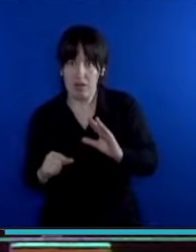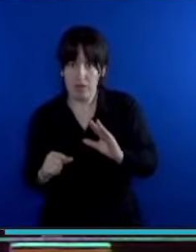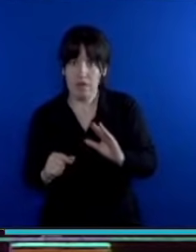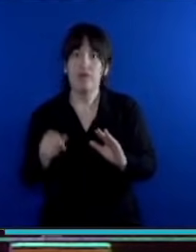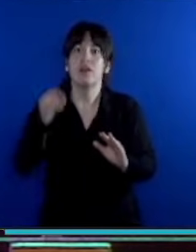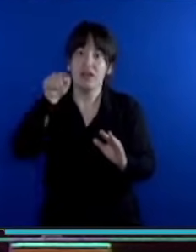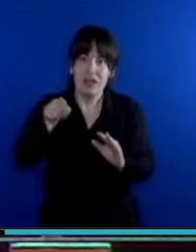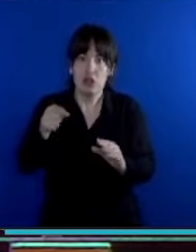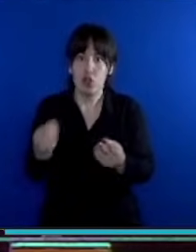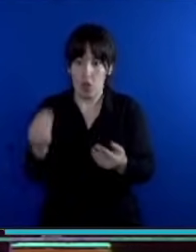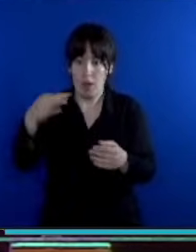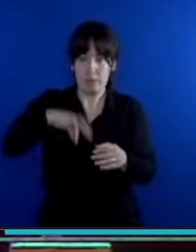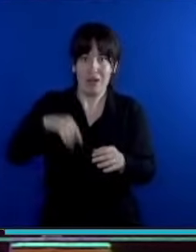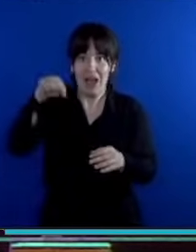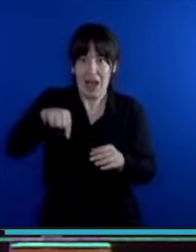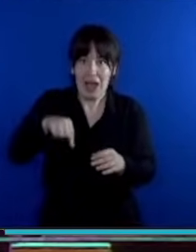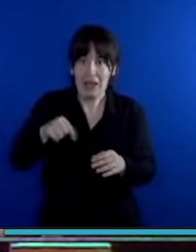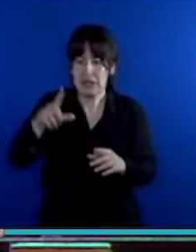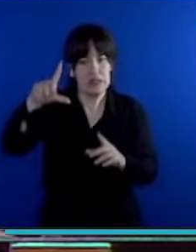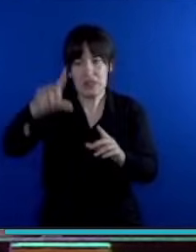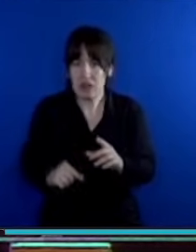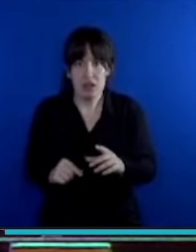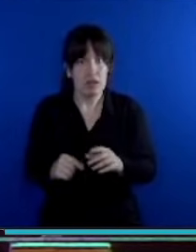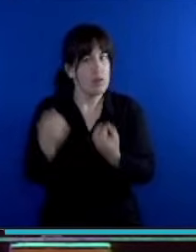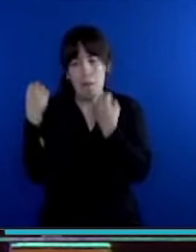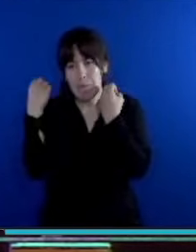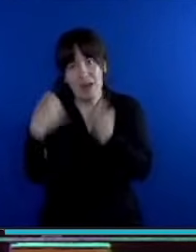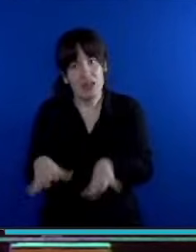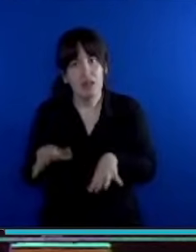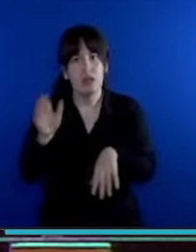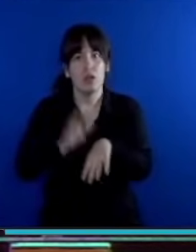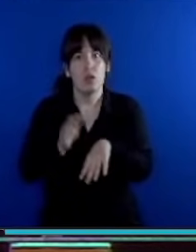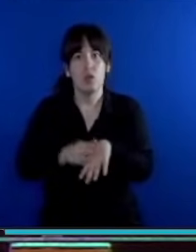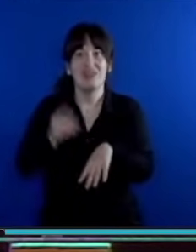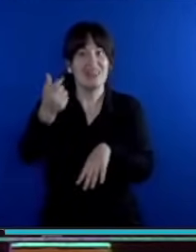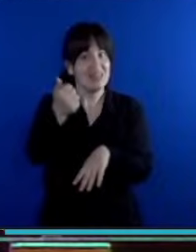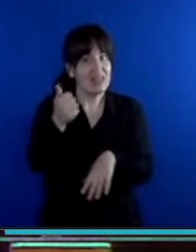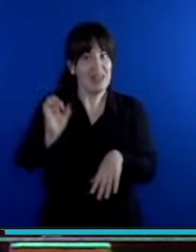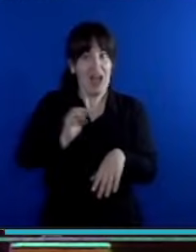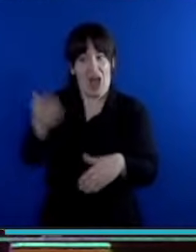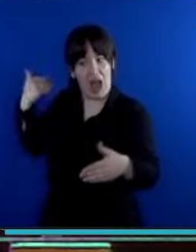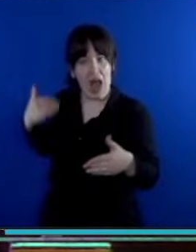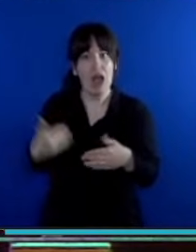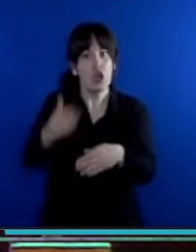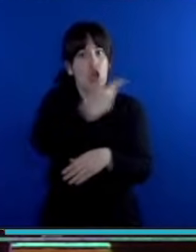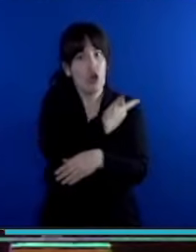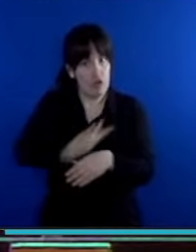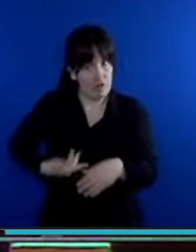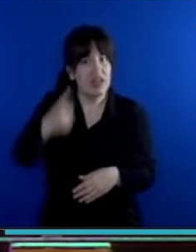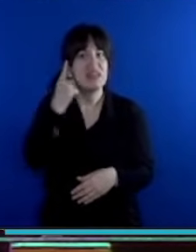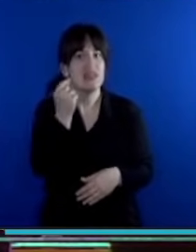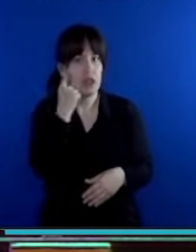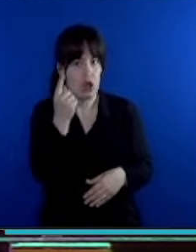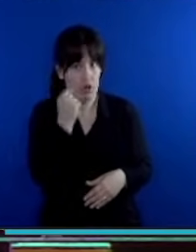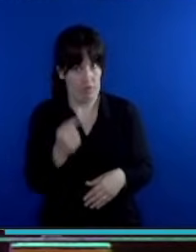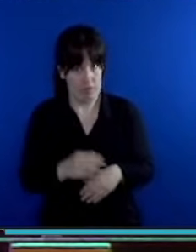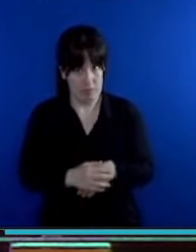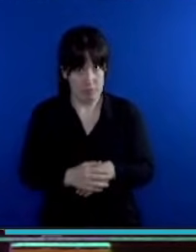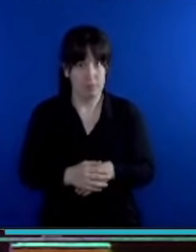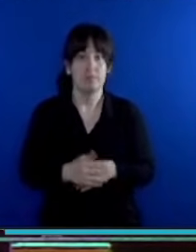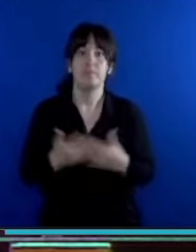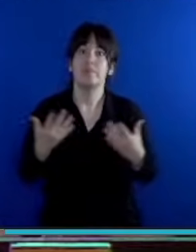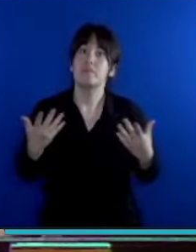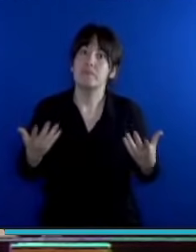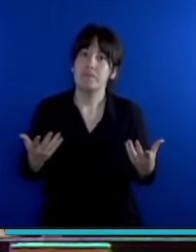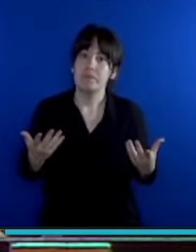31,8% del poder adquisitivo de nuestro salario se ha perdido en estos 6 años de gobierno de Axel Kicillof. Como